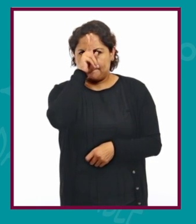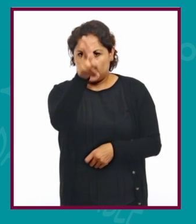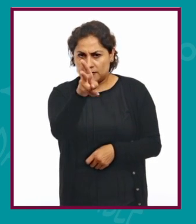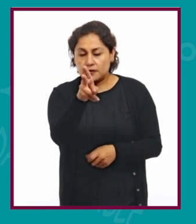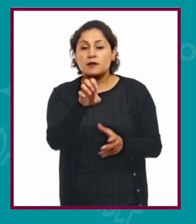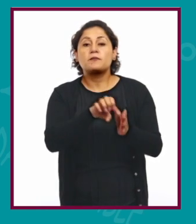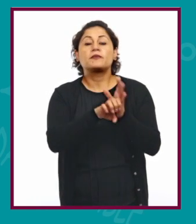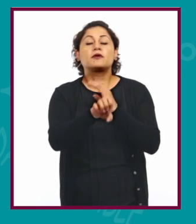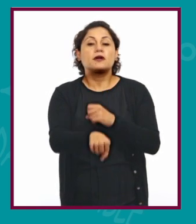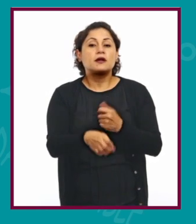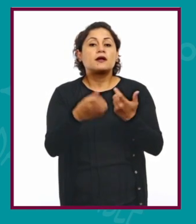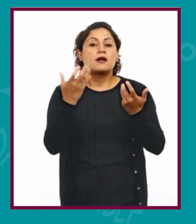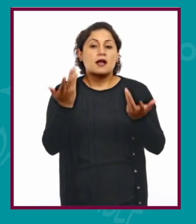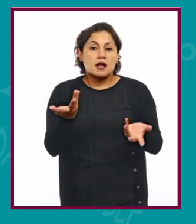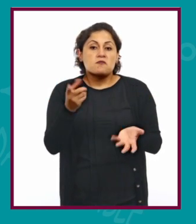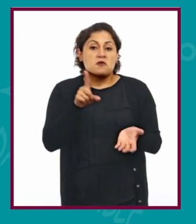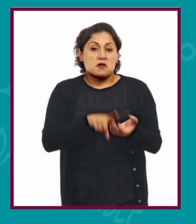parecidos